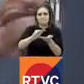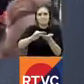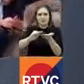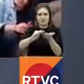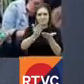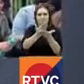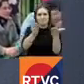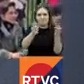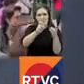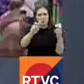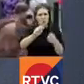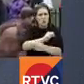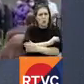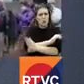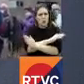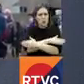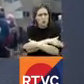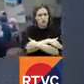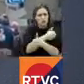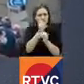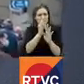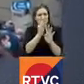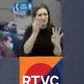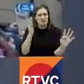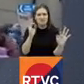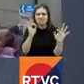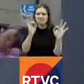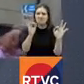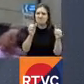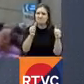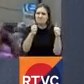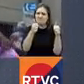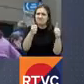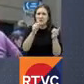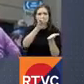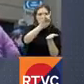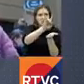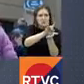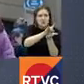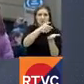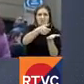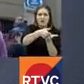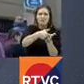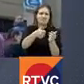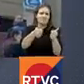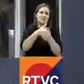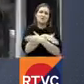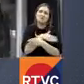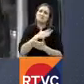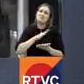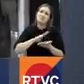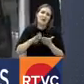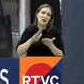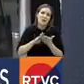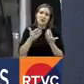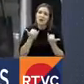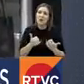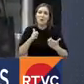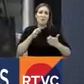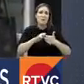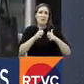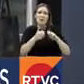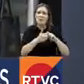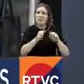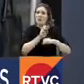muy juiciosos han hecho la fila y también han buscado descargar las facturas en la página web y esto no se ha